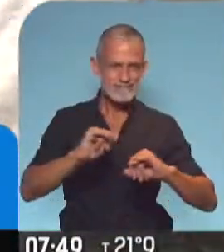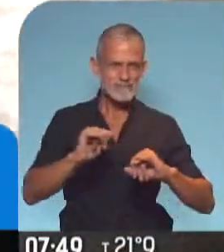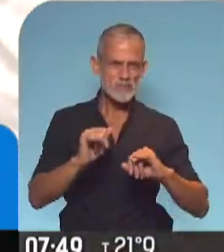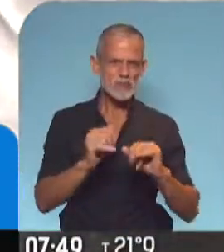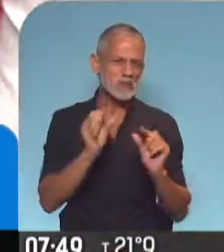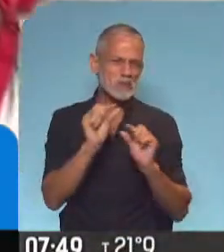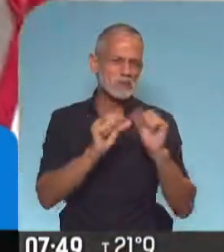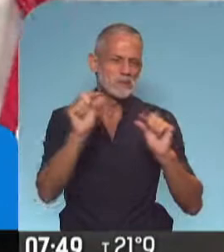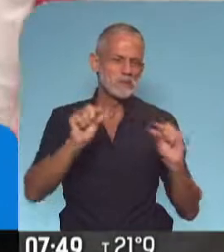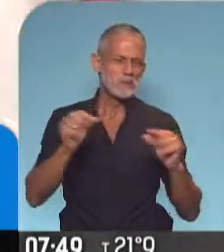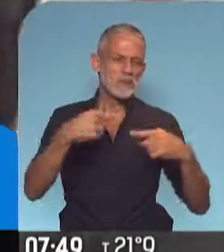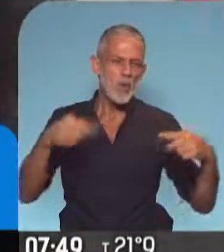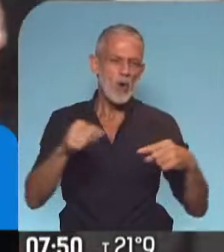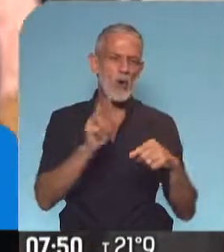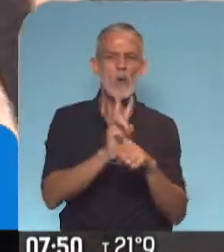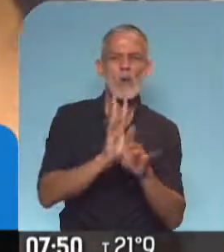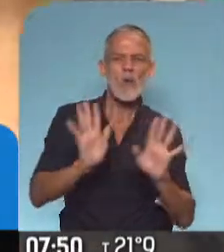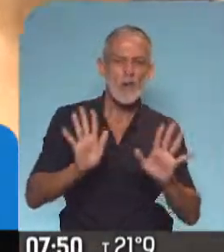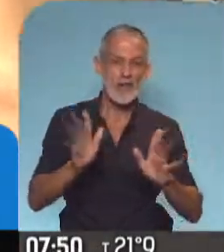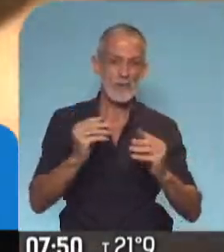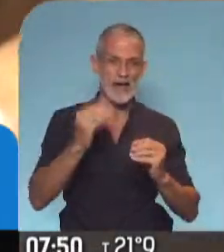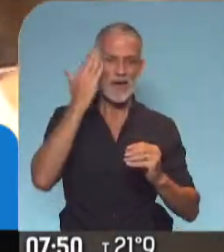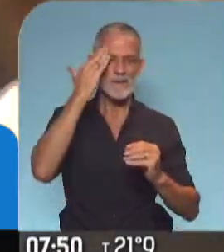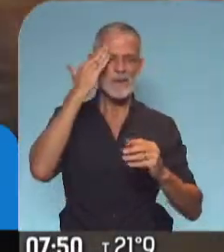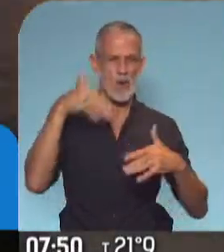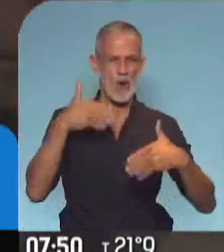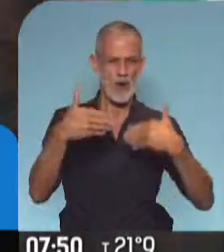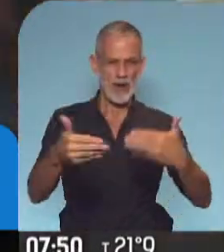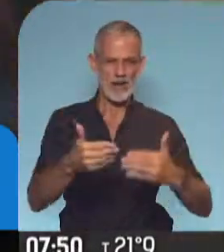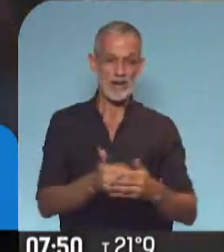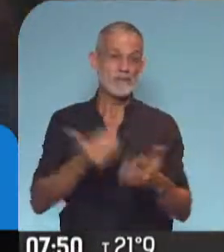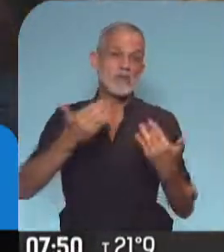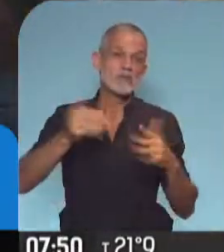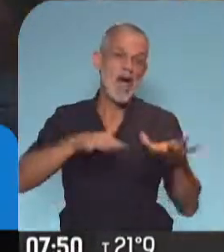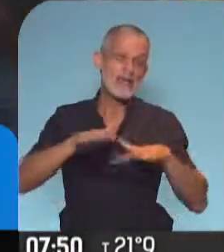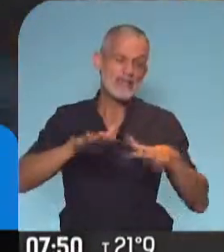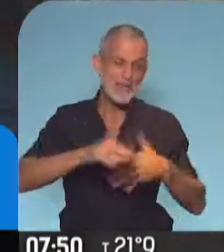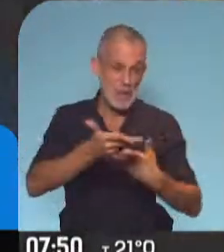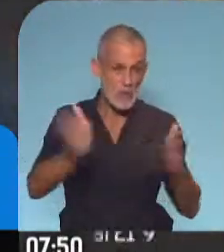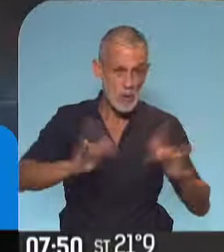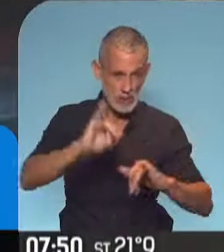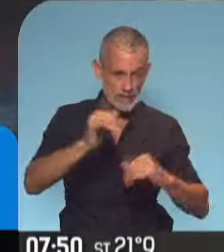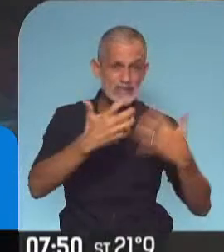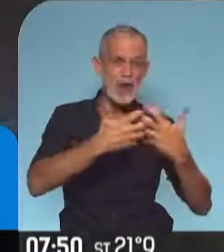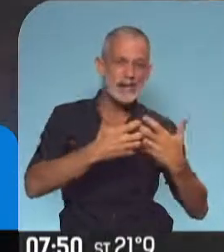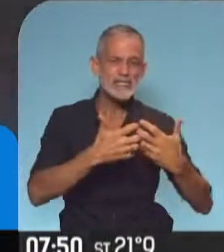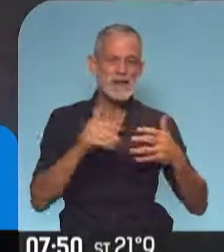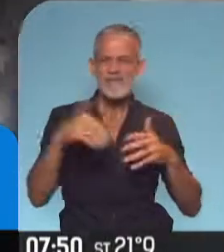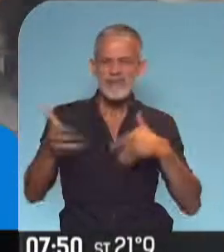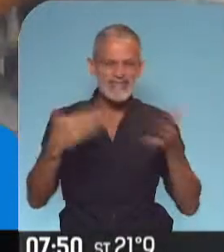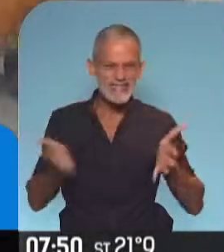pequeñas acciones cuidadas para poner la memoria en acción. Pueden ser actividades públicas organizadas entre